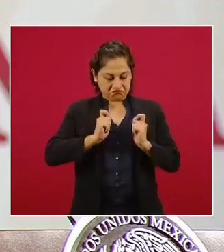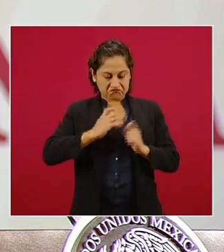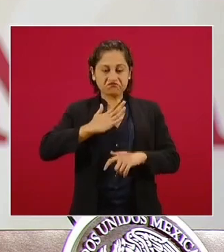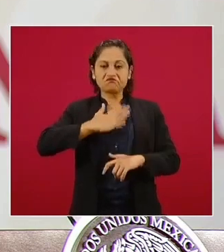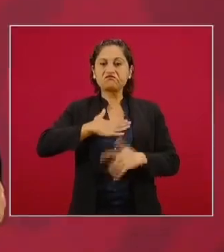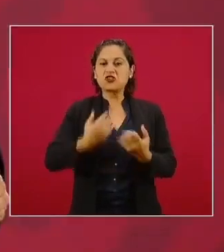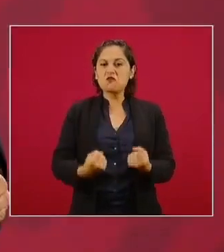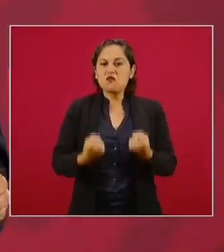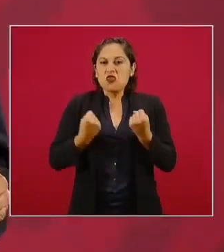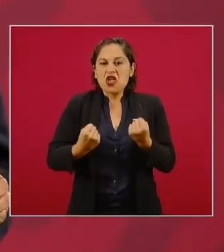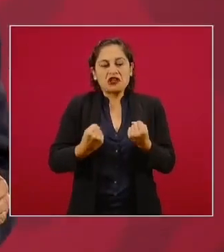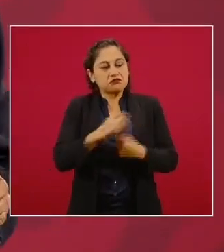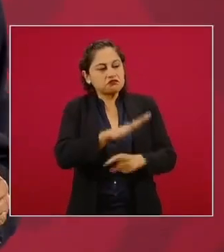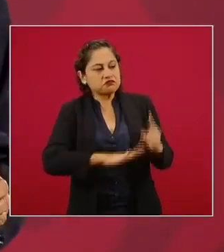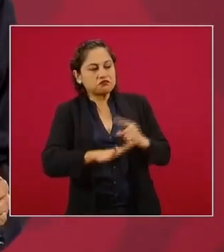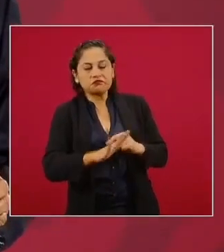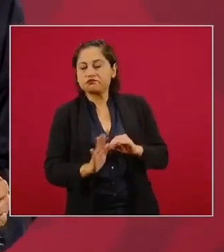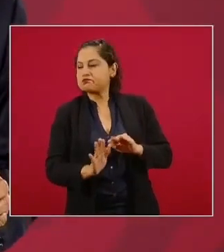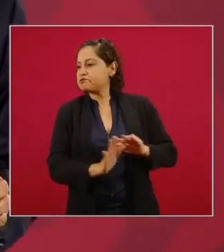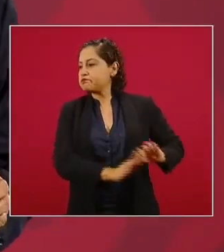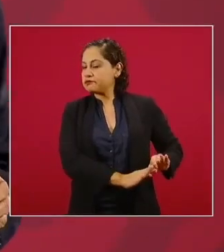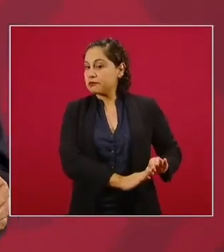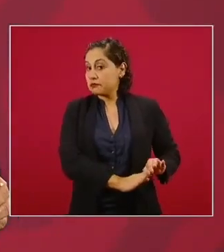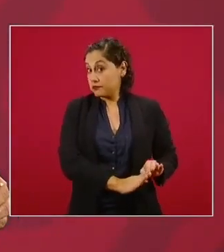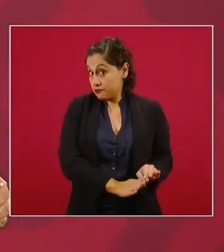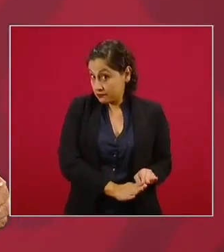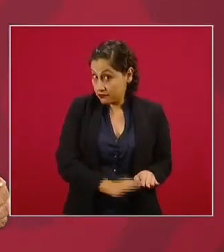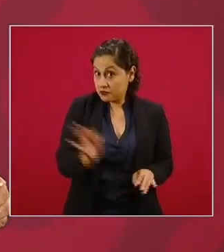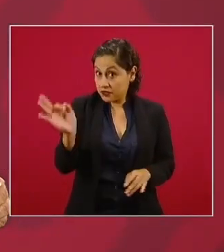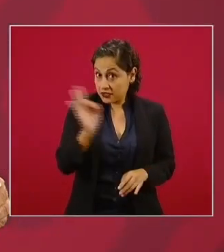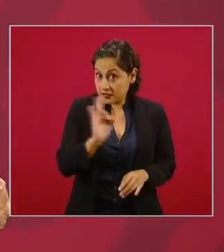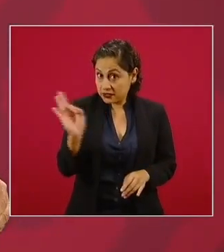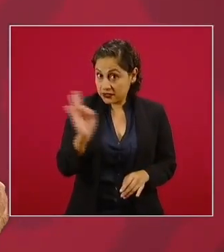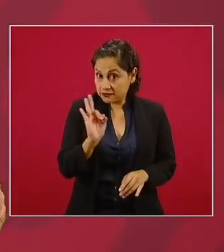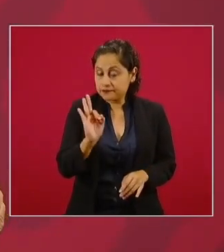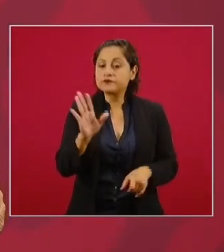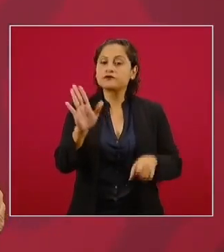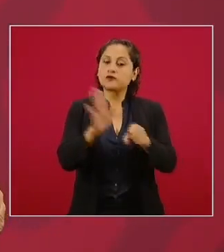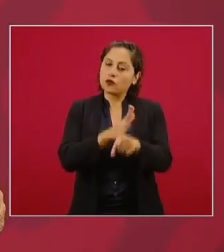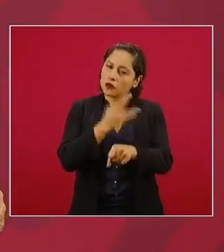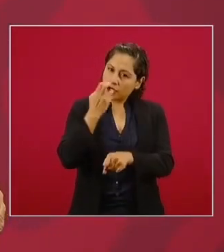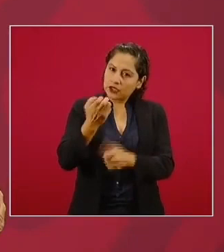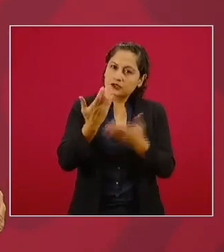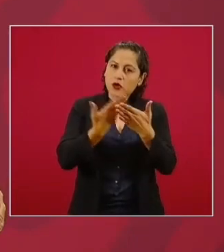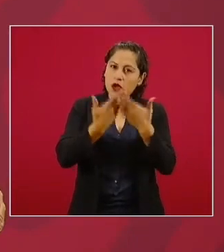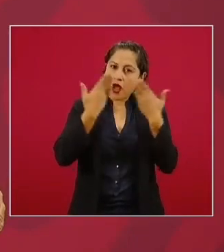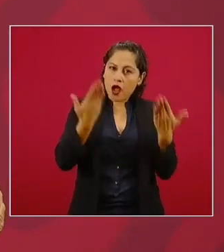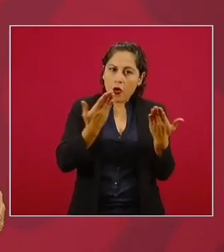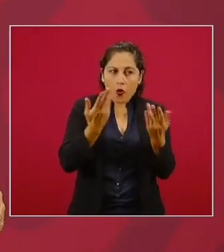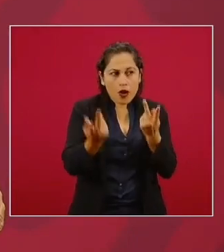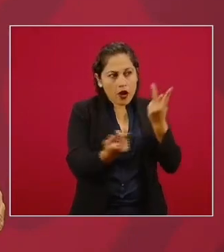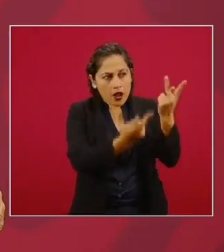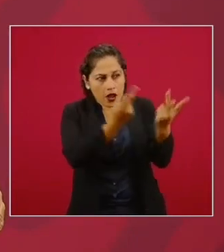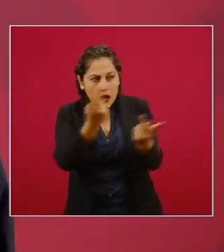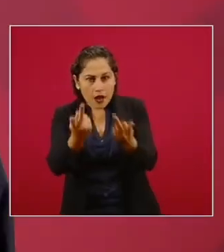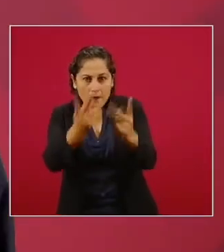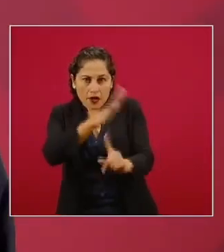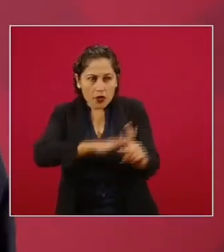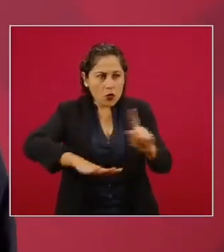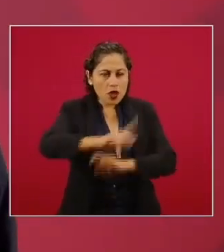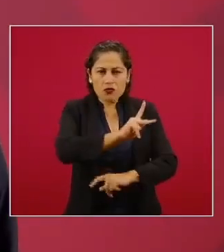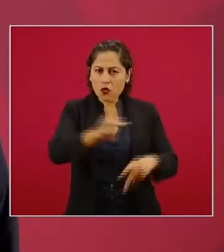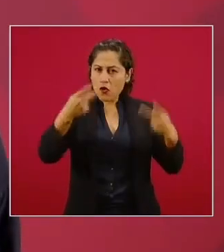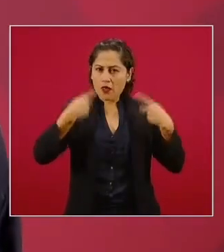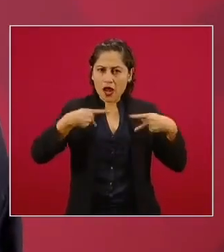Por eso es muy importante lo que se decidió, que se le pregunte a los